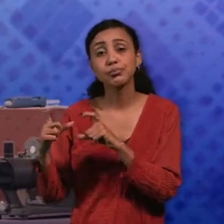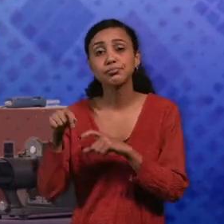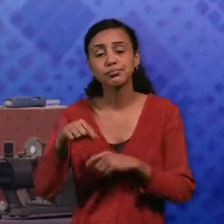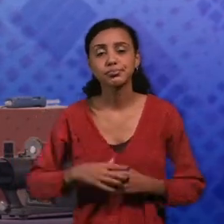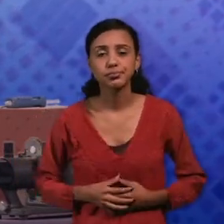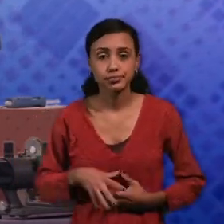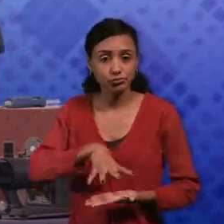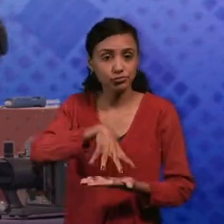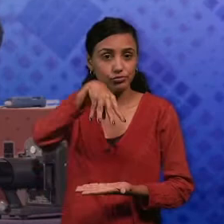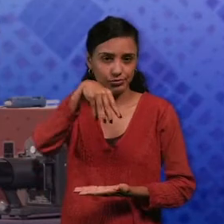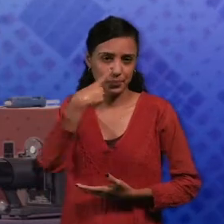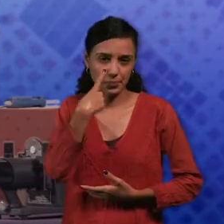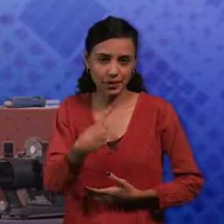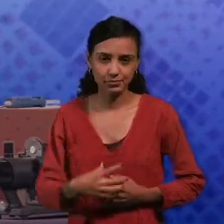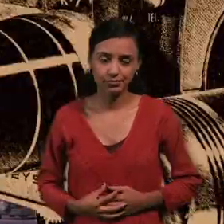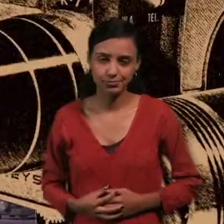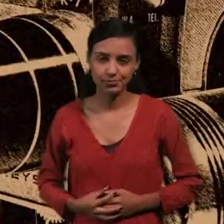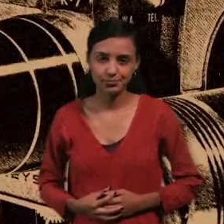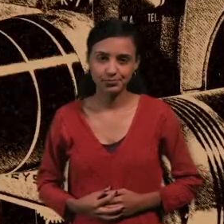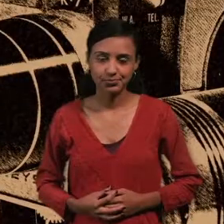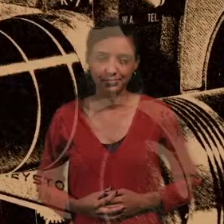trípode que hemos fabricado.